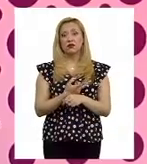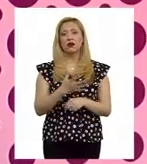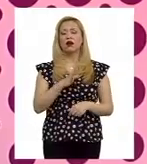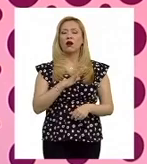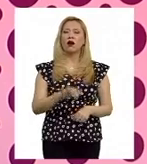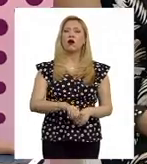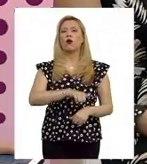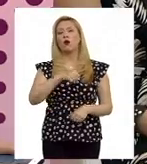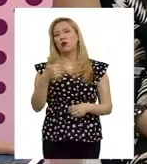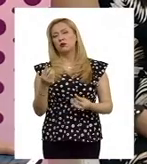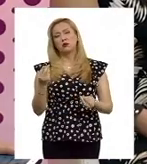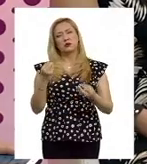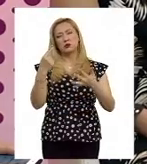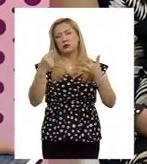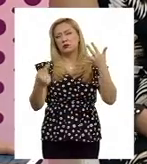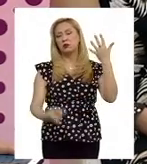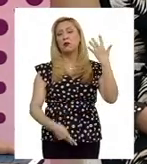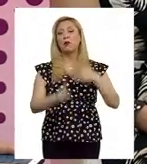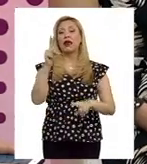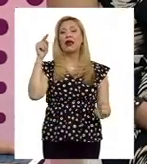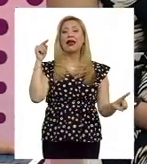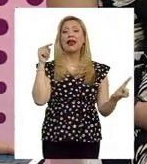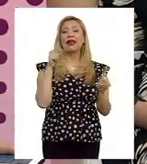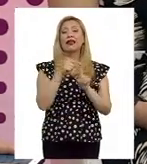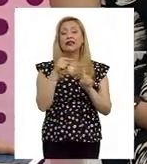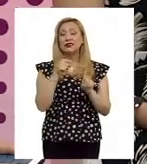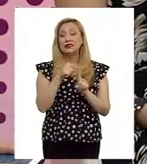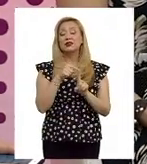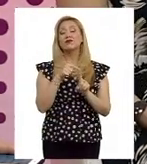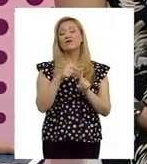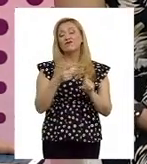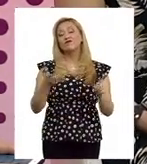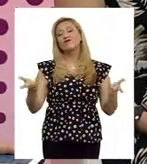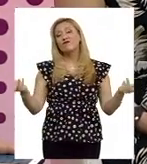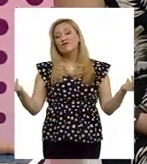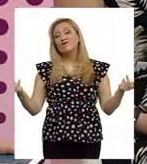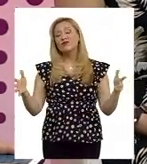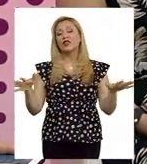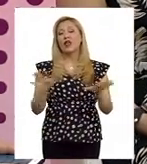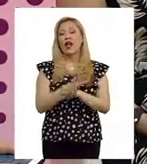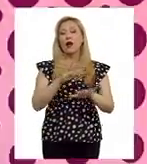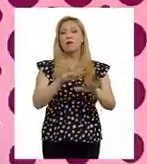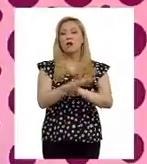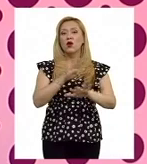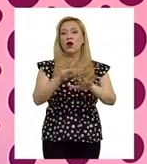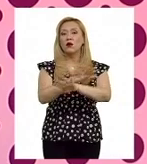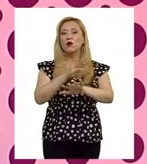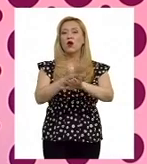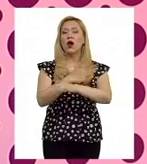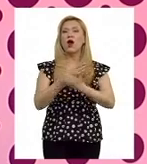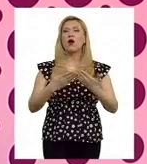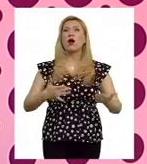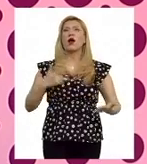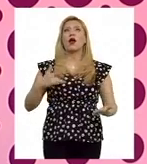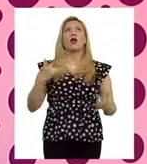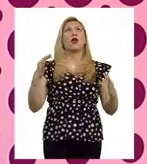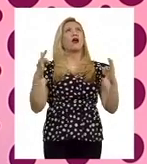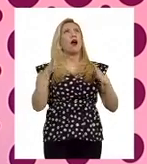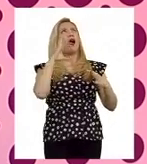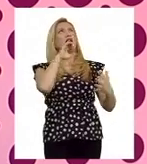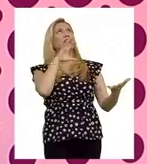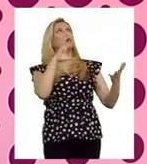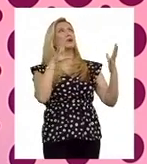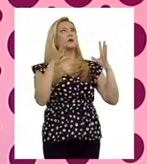otros, pero eso ha hecho precisamente que estos cambios en el clima, que ahora ya según